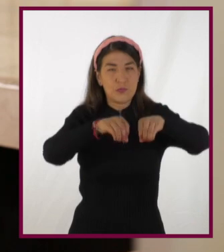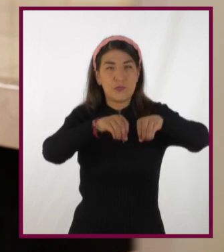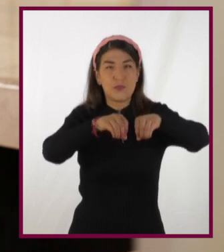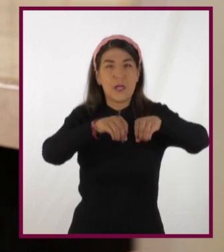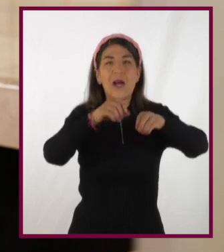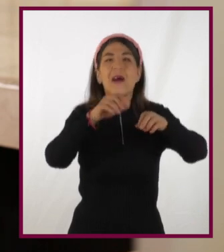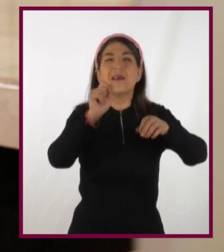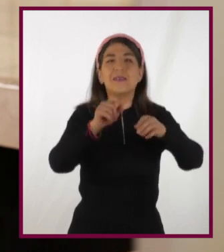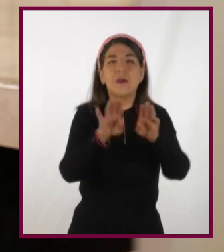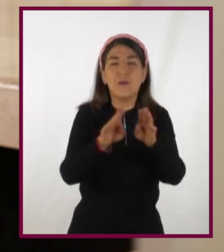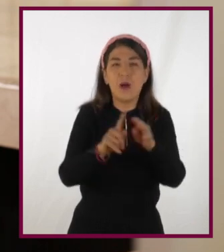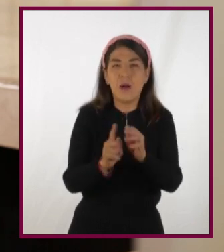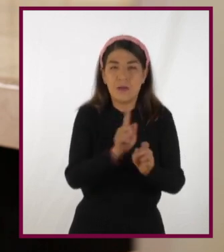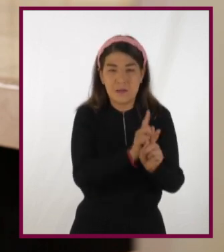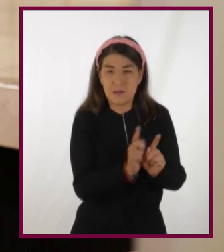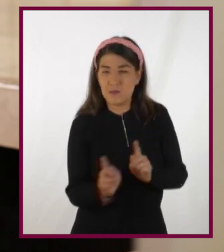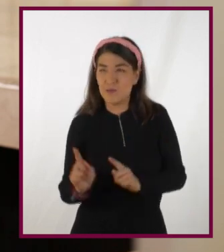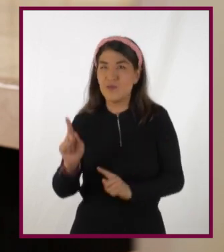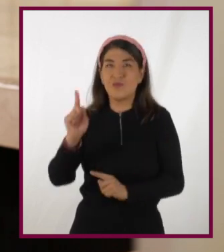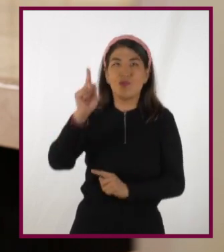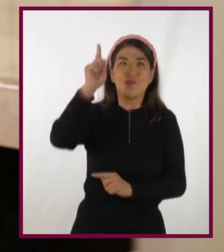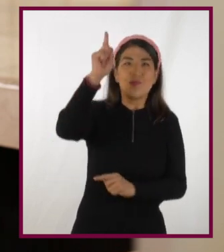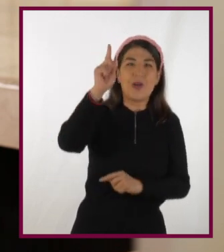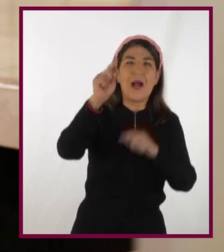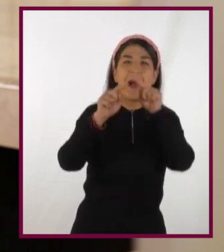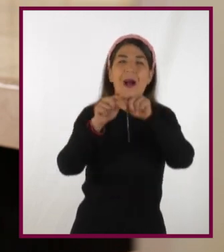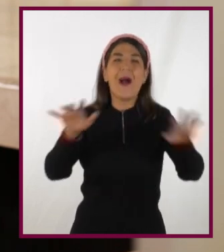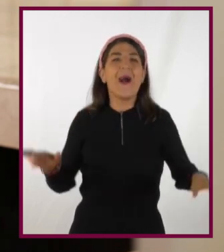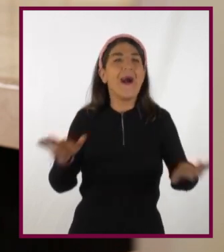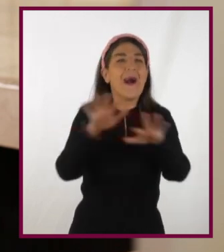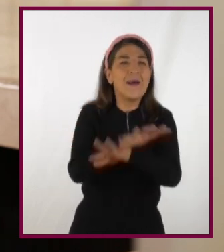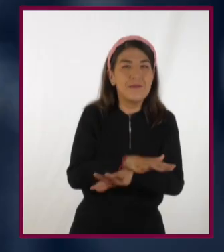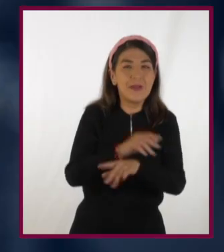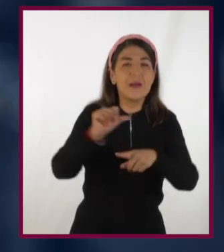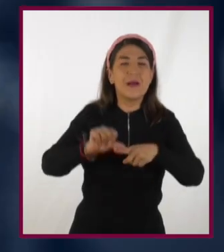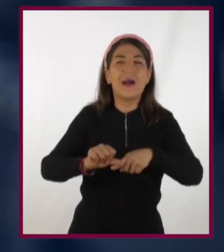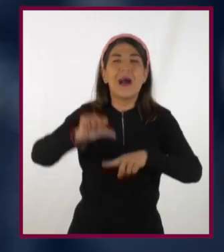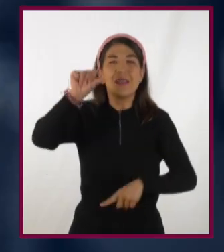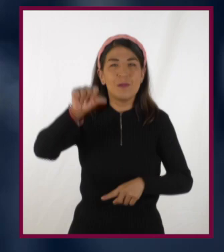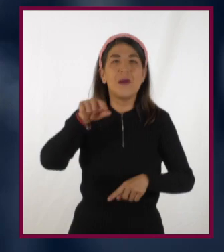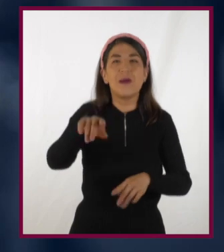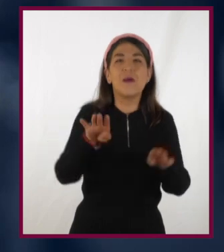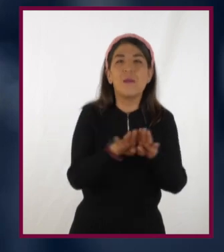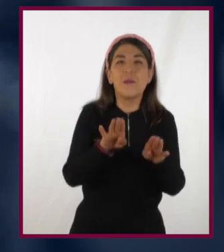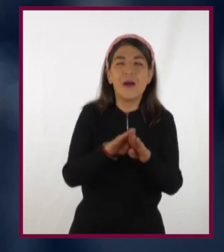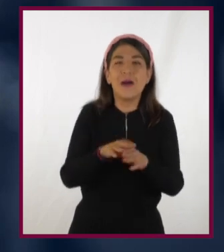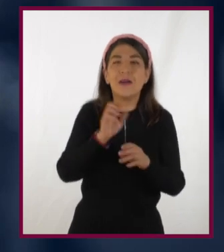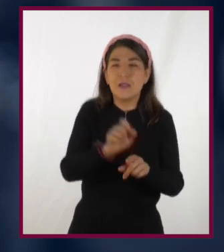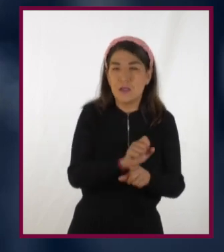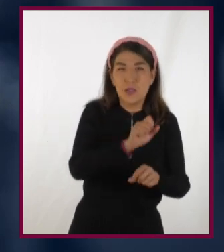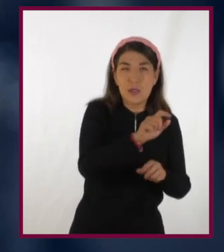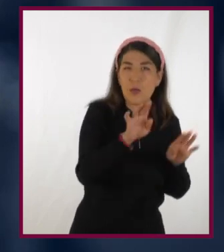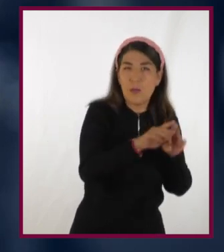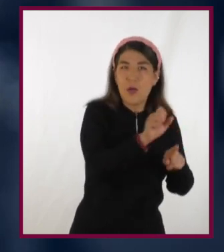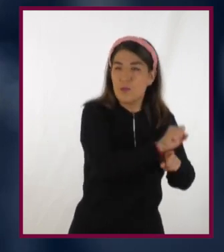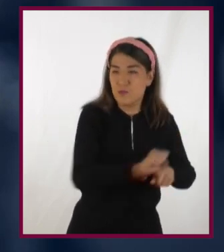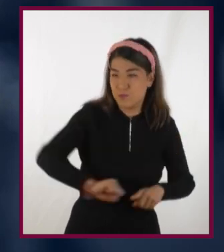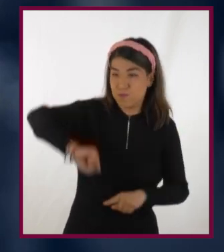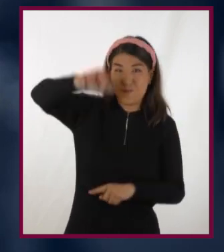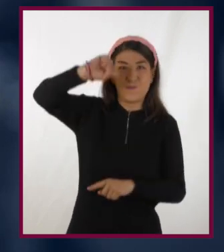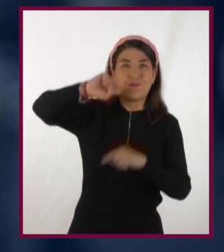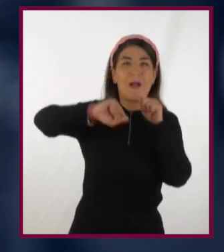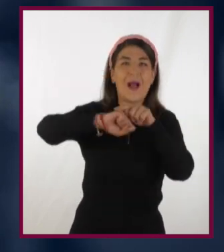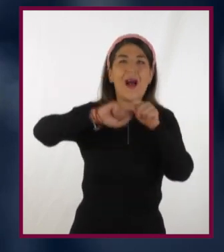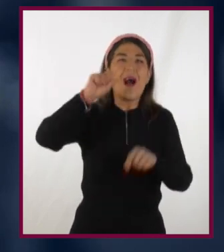sube, y entonces vemos el cambio en la altura del agua en el tubito, y eso nos dice o nos relaciona la presión del flujo dentro del otro tubo,